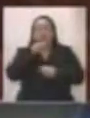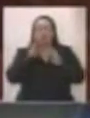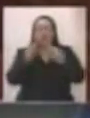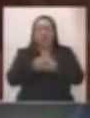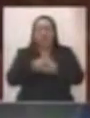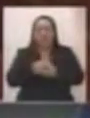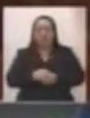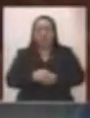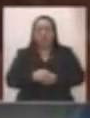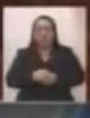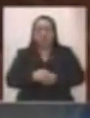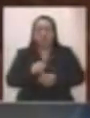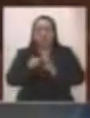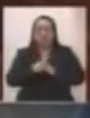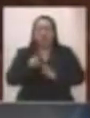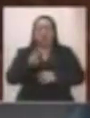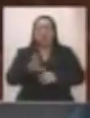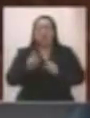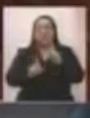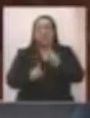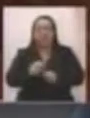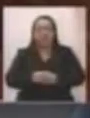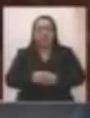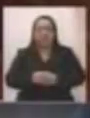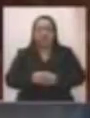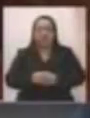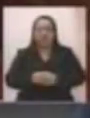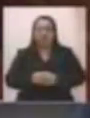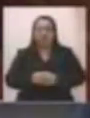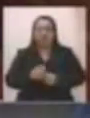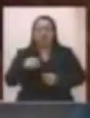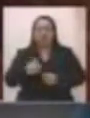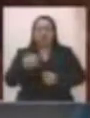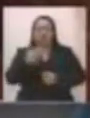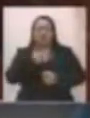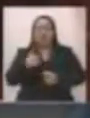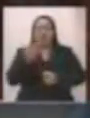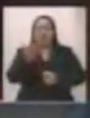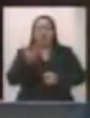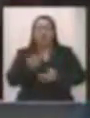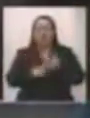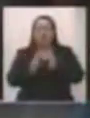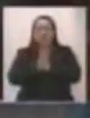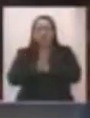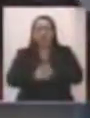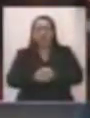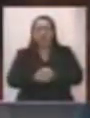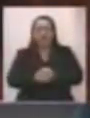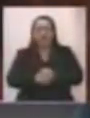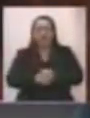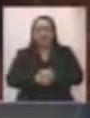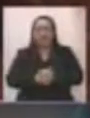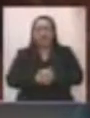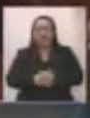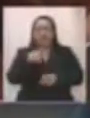y Familia recaído en el proyecto 2511. Señora presidenta, solicito la